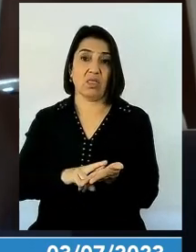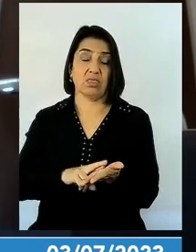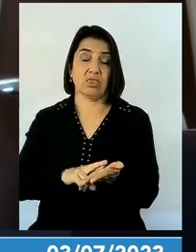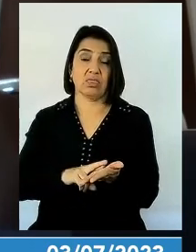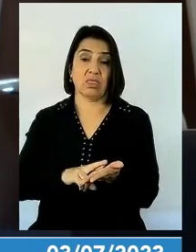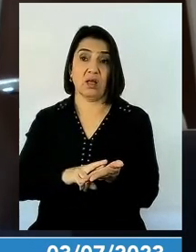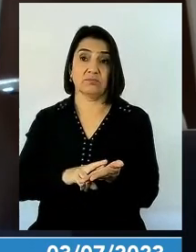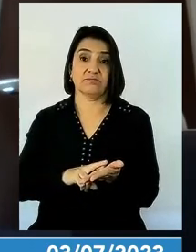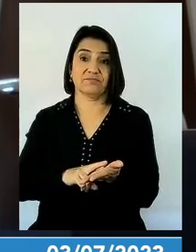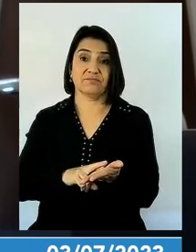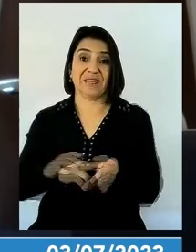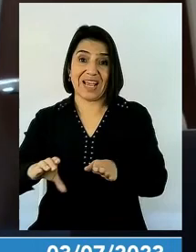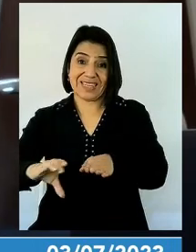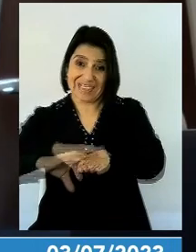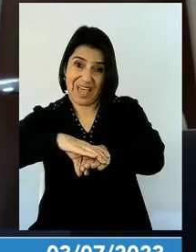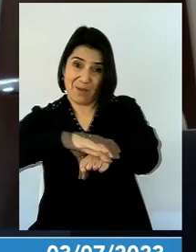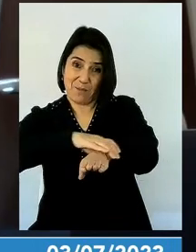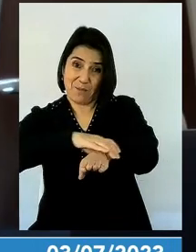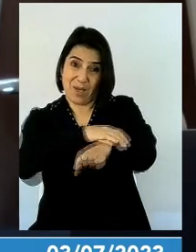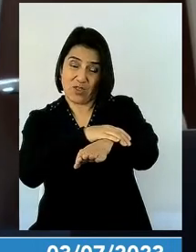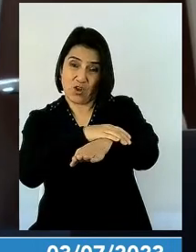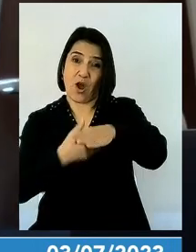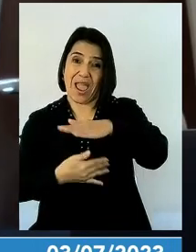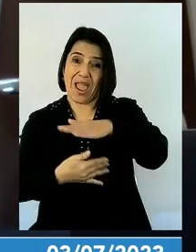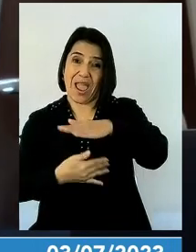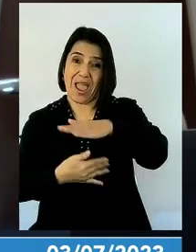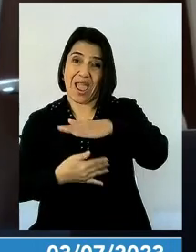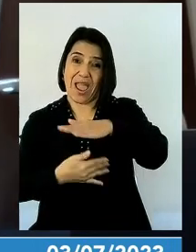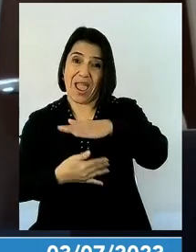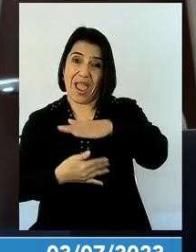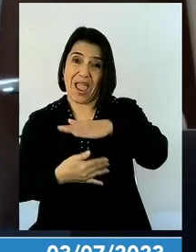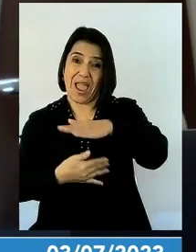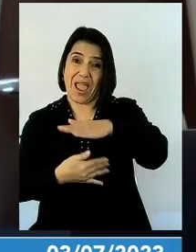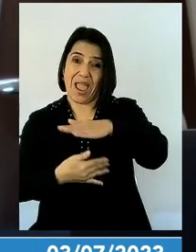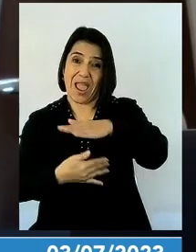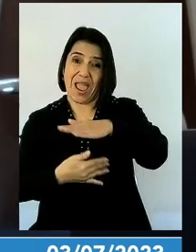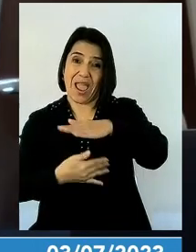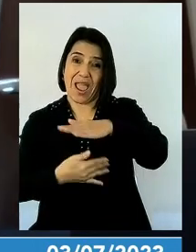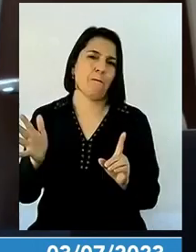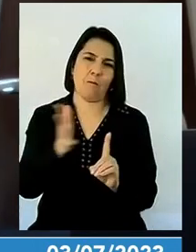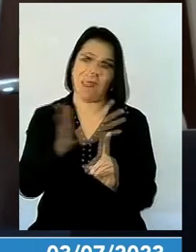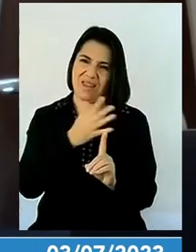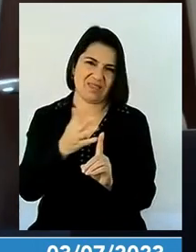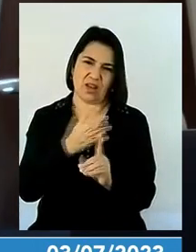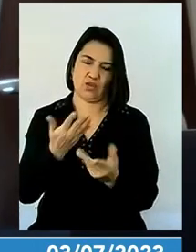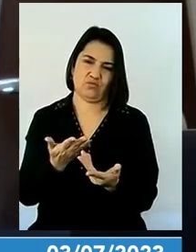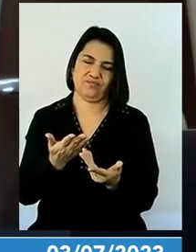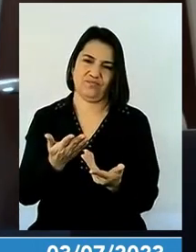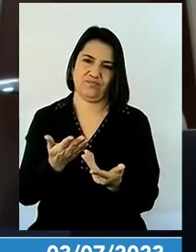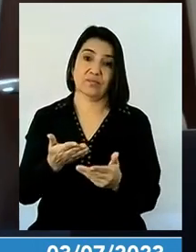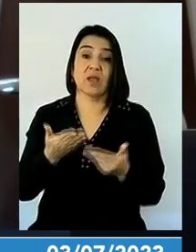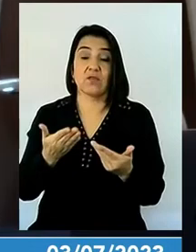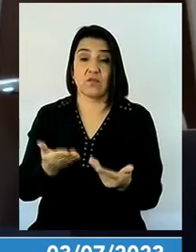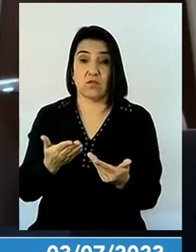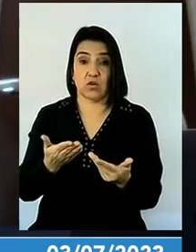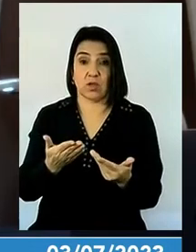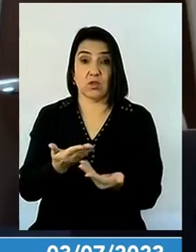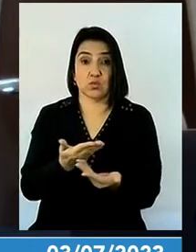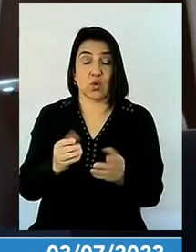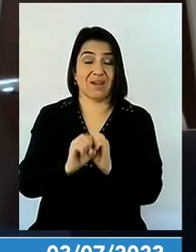maltrato. Ahora, en forma sucinta, claramente no estamos diciendo que se